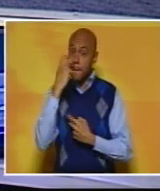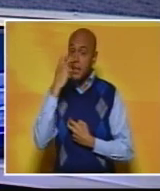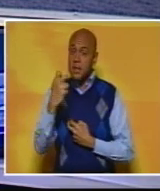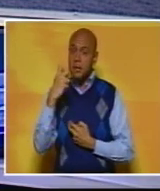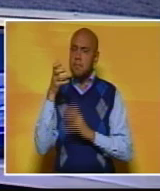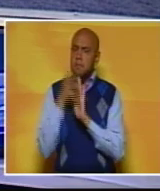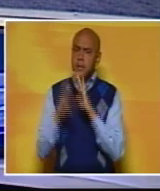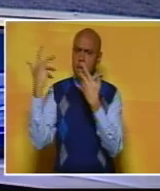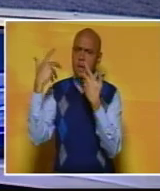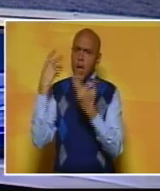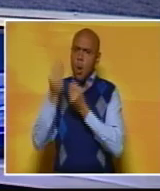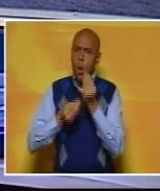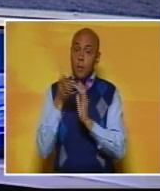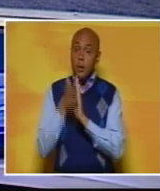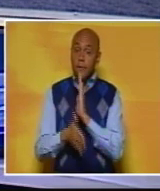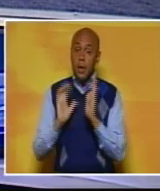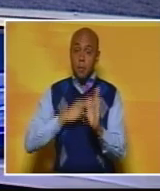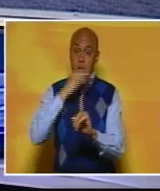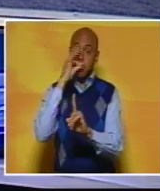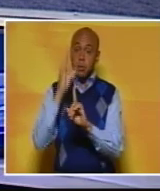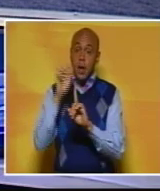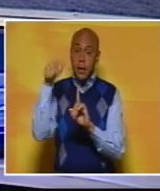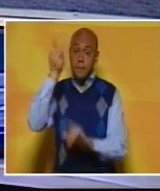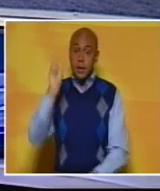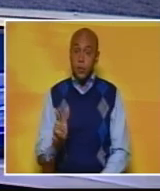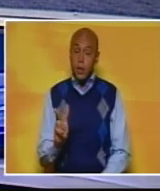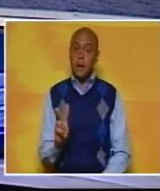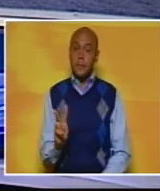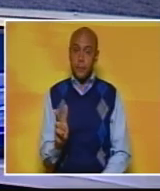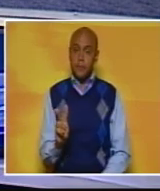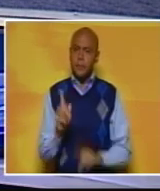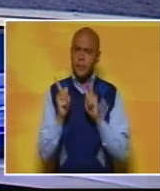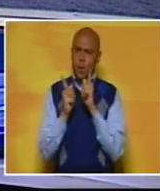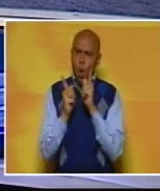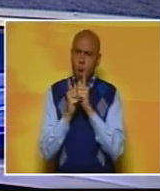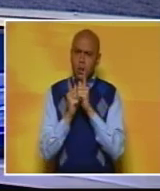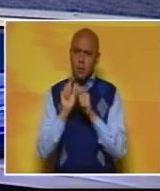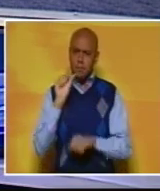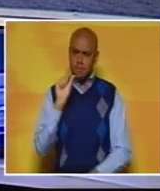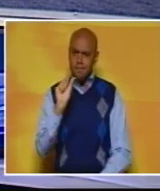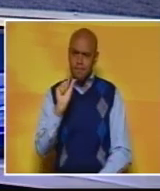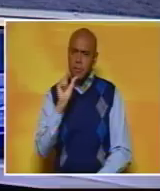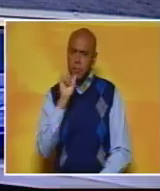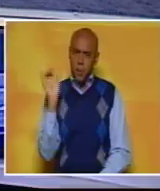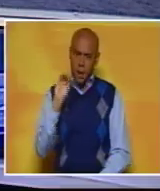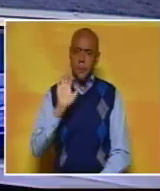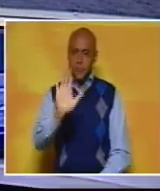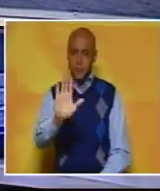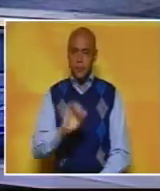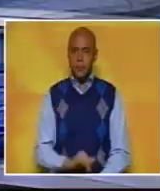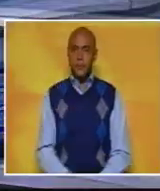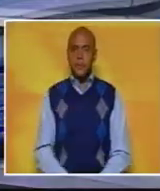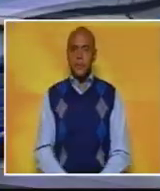todo lo que se necesita saber sobre el coronavirus en Venezuela. No se aparten, enseguida volvemos con más información.